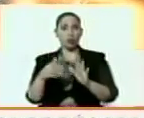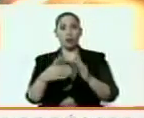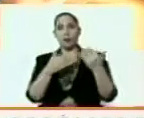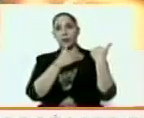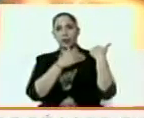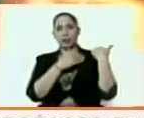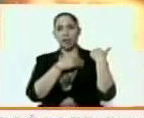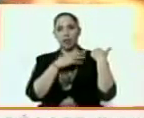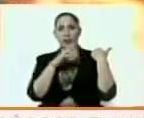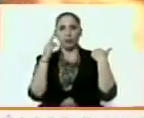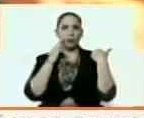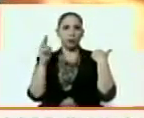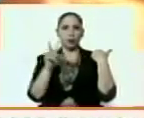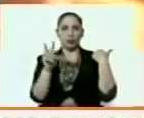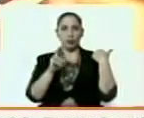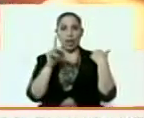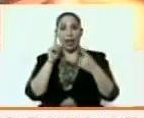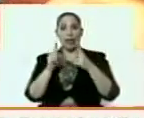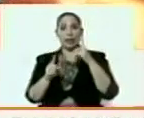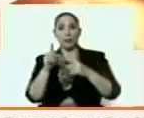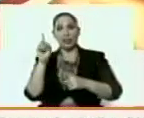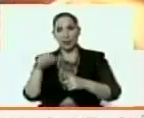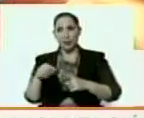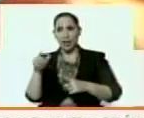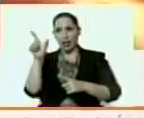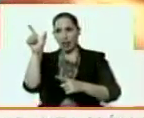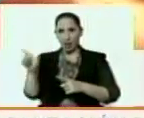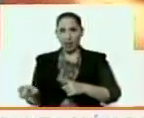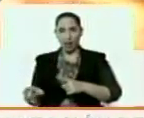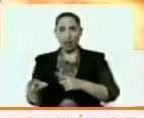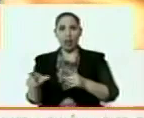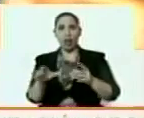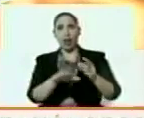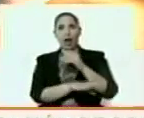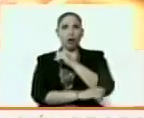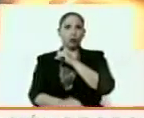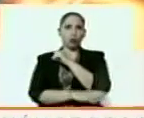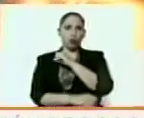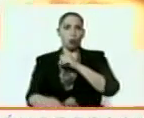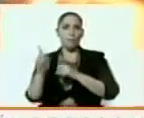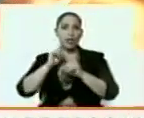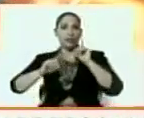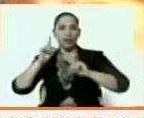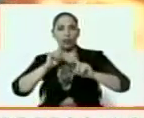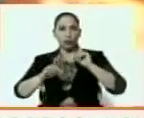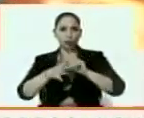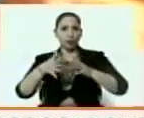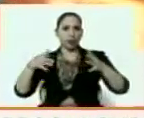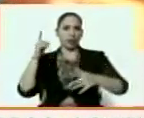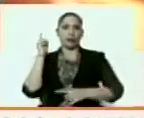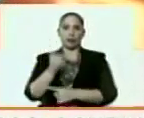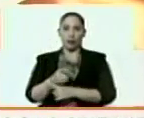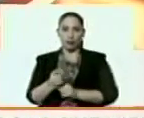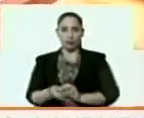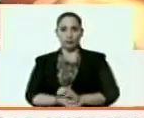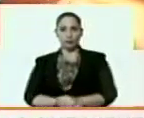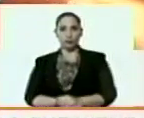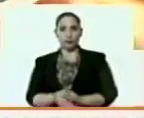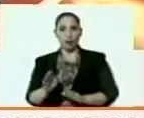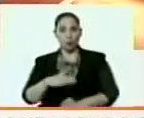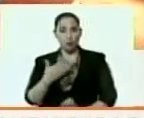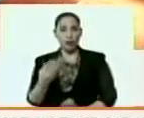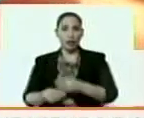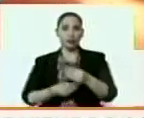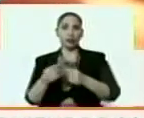Venezuela. Es, además de un gran estafador, ladrón, es un mentiroso. Bueno, es uno de los atributos que deben tener los estafadores, porque para que pueda ocurrir la